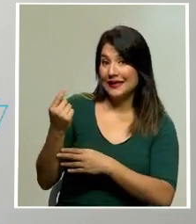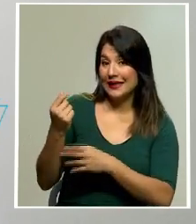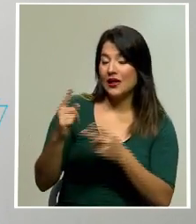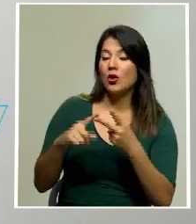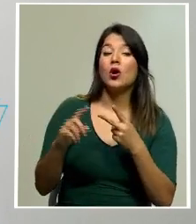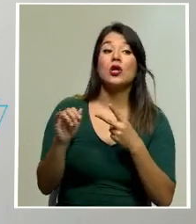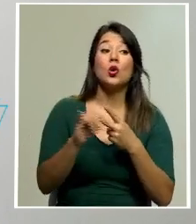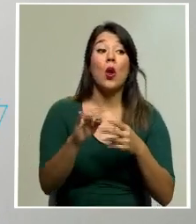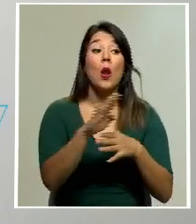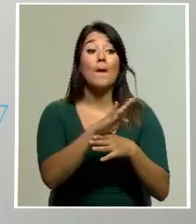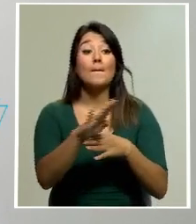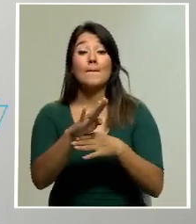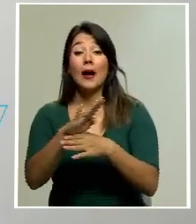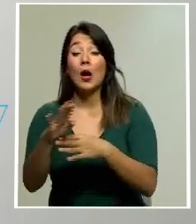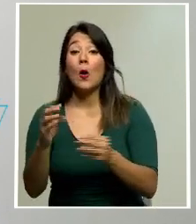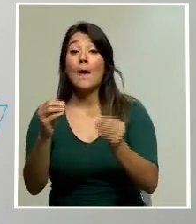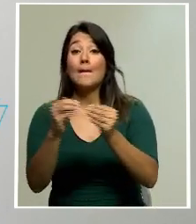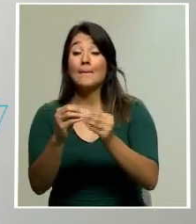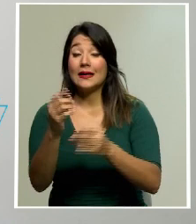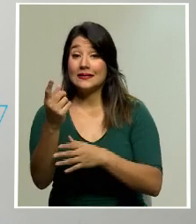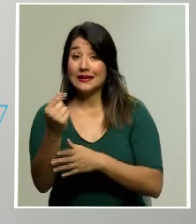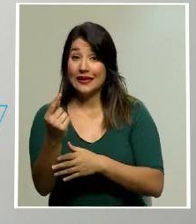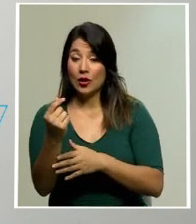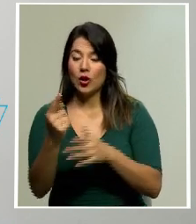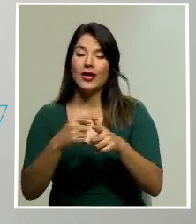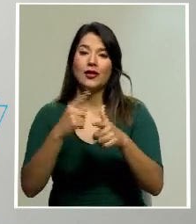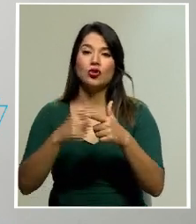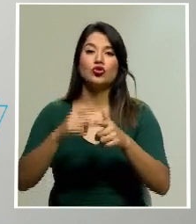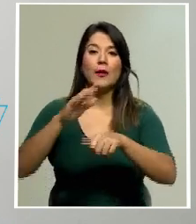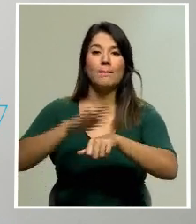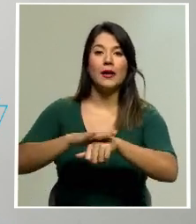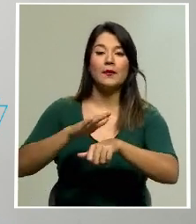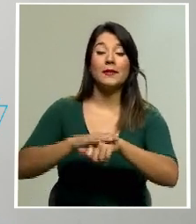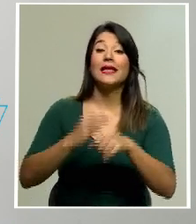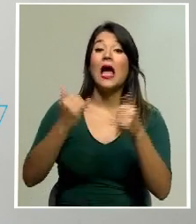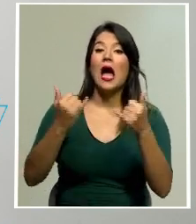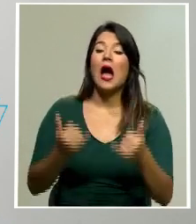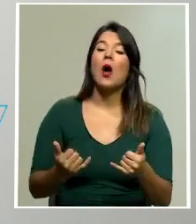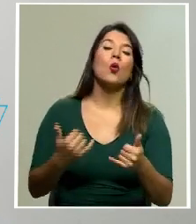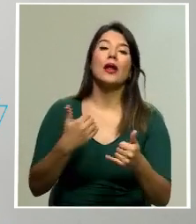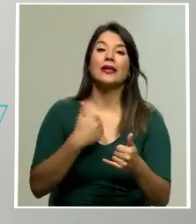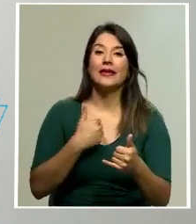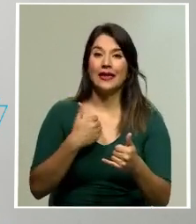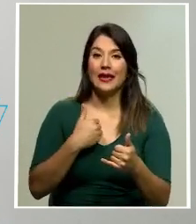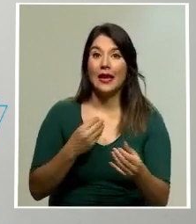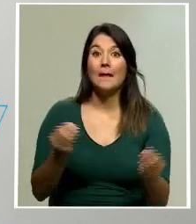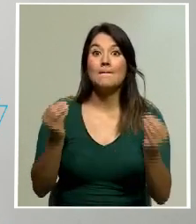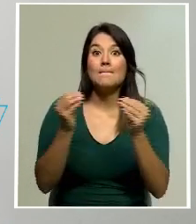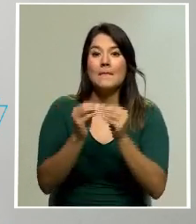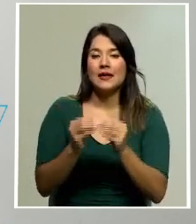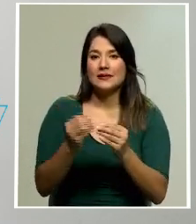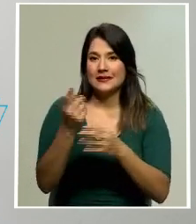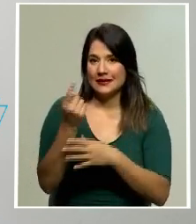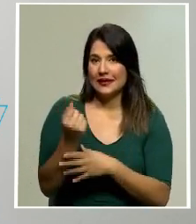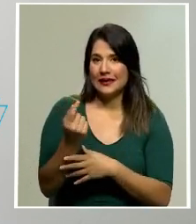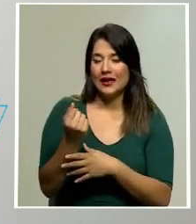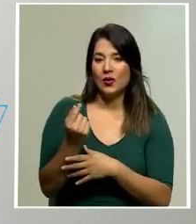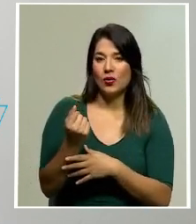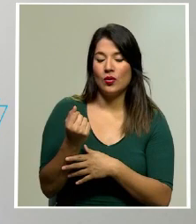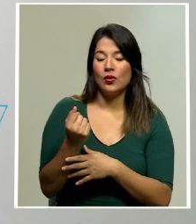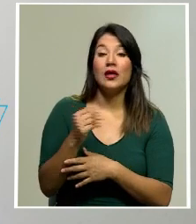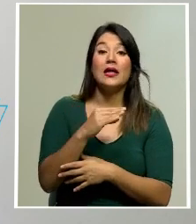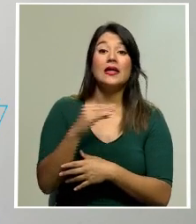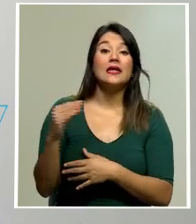operadores financieros, ha hecho que en estos momentos tengamos una sobreabundancia de dinero, una sobreabundancia de liquidez,